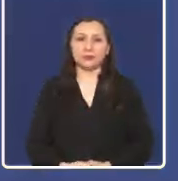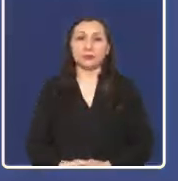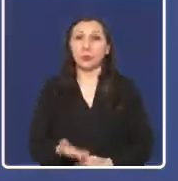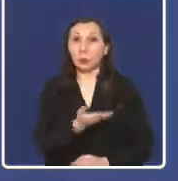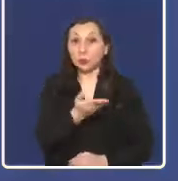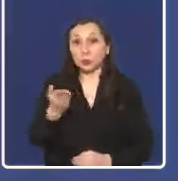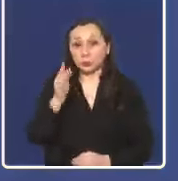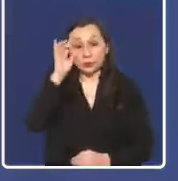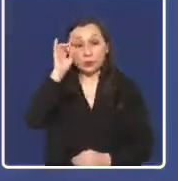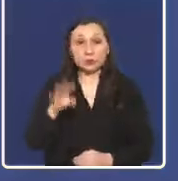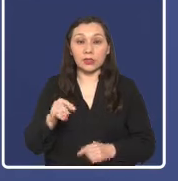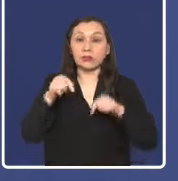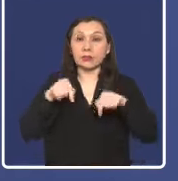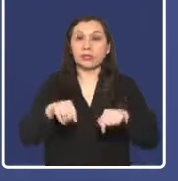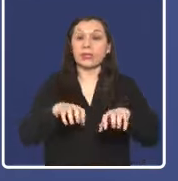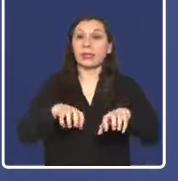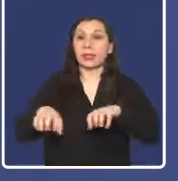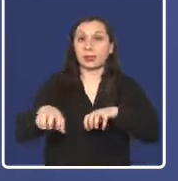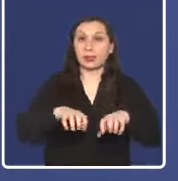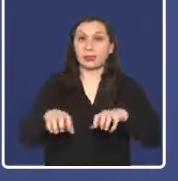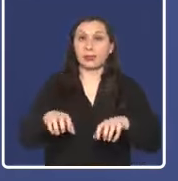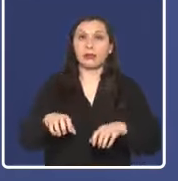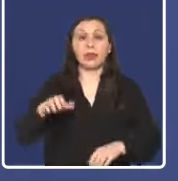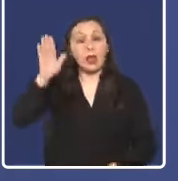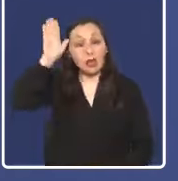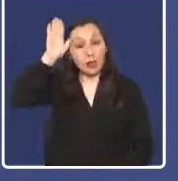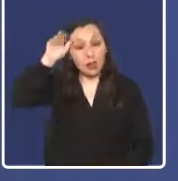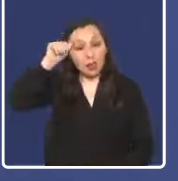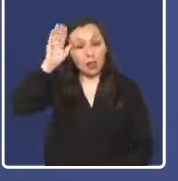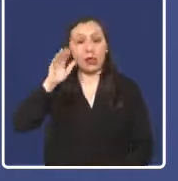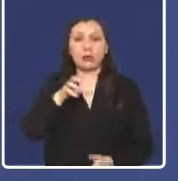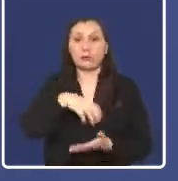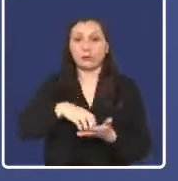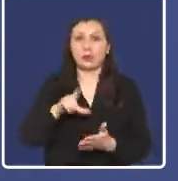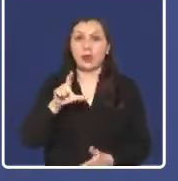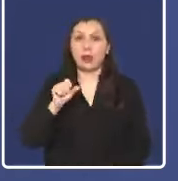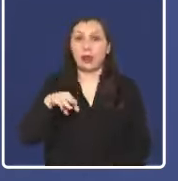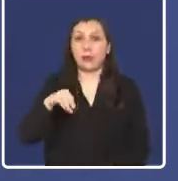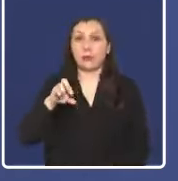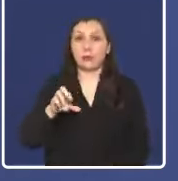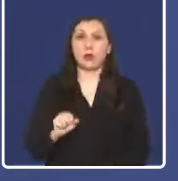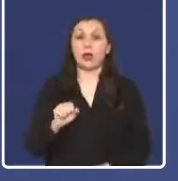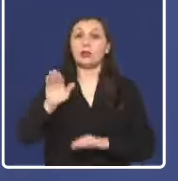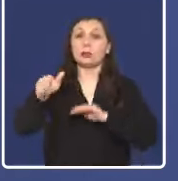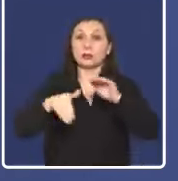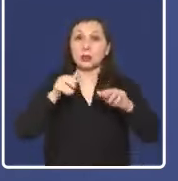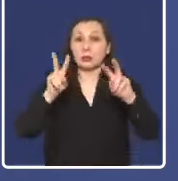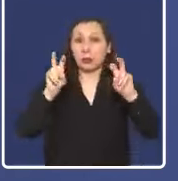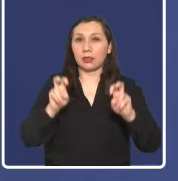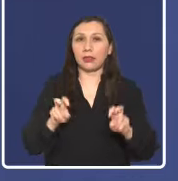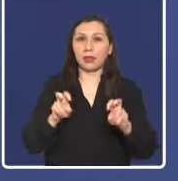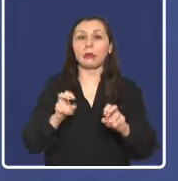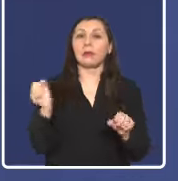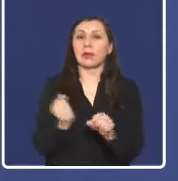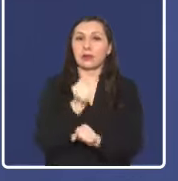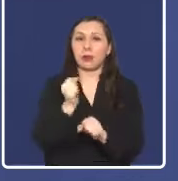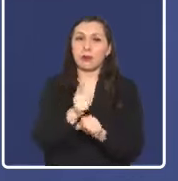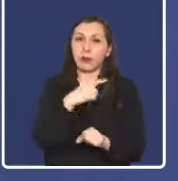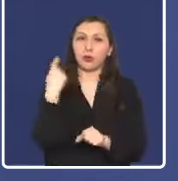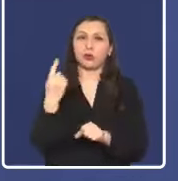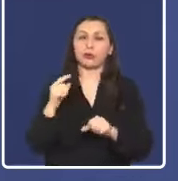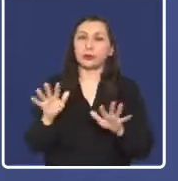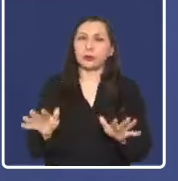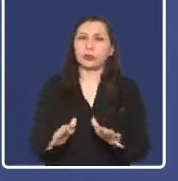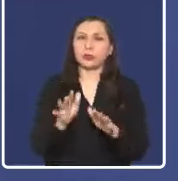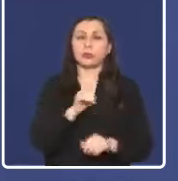Como saben, esta actividad, el LAMPA, estaba convocada en el marco del trabajo que estamos